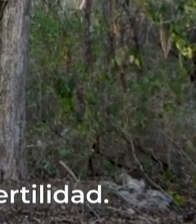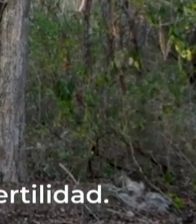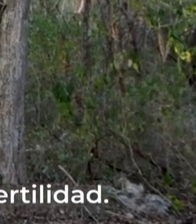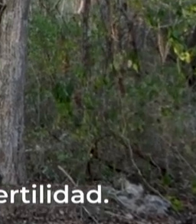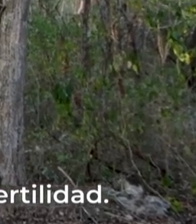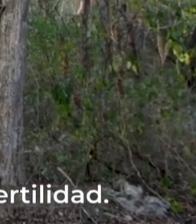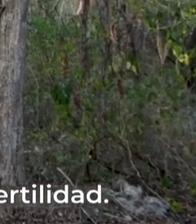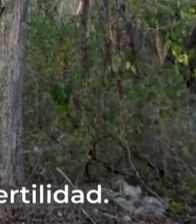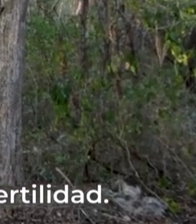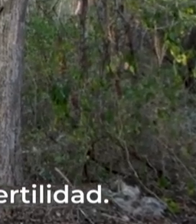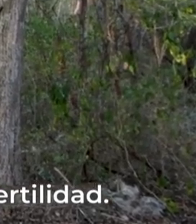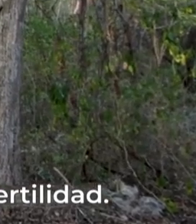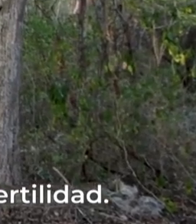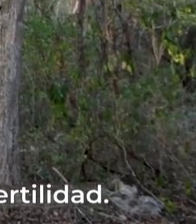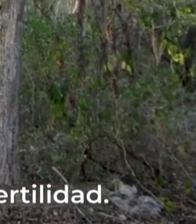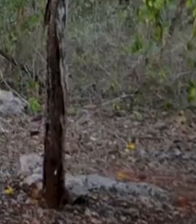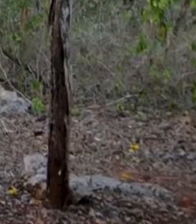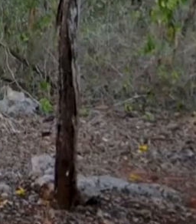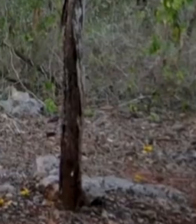el concepto de fertilidad.